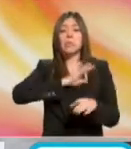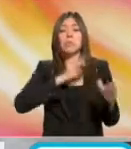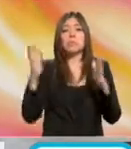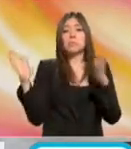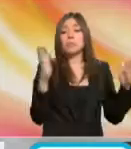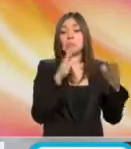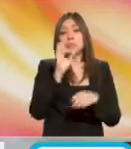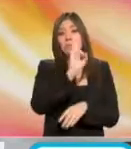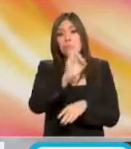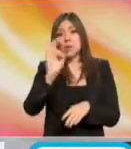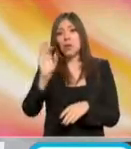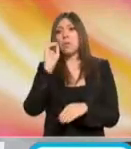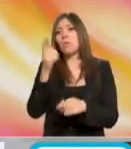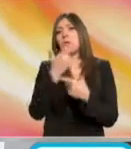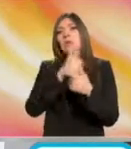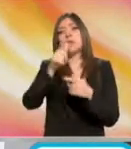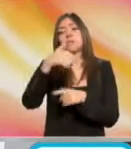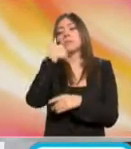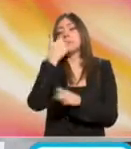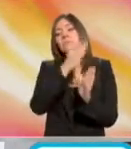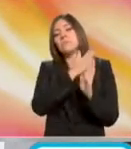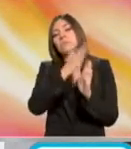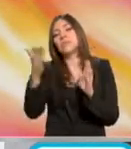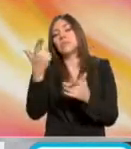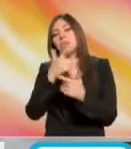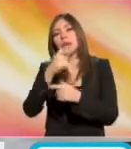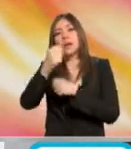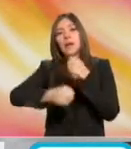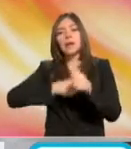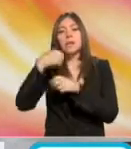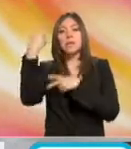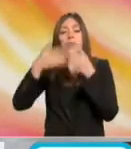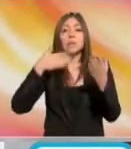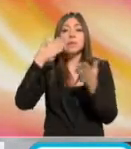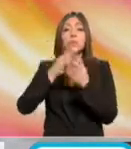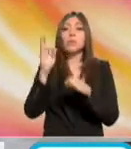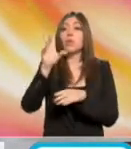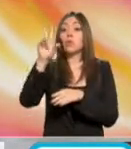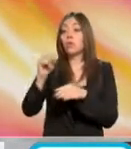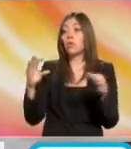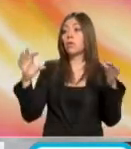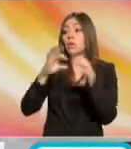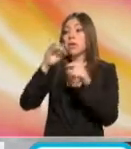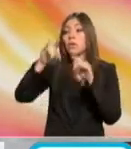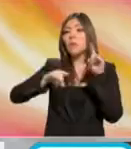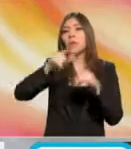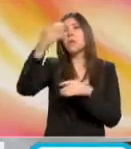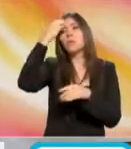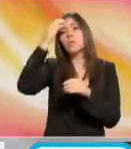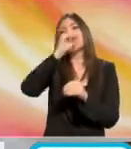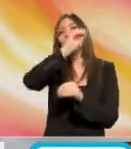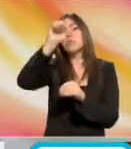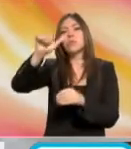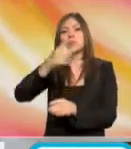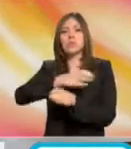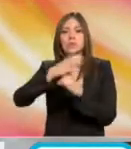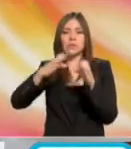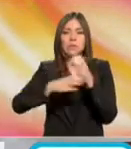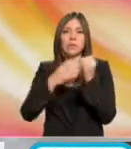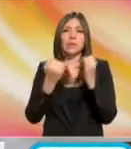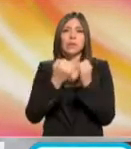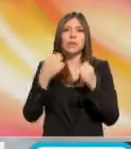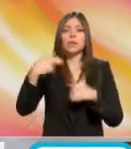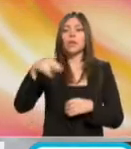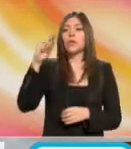ir en cualquier momento del año, que también, pues bien vale la pena, porque cuando no vas con la feria, pues conoces cosas que tal vez no sabías. Justo mencionabas tú